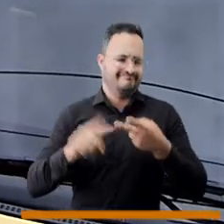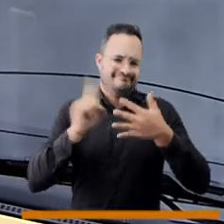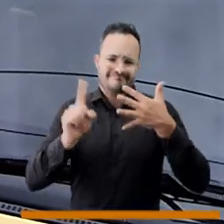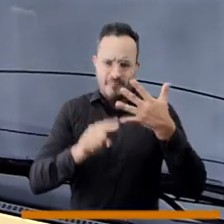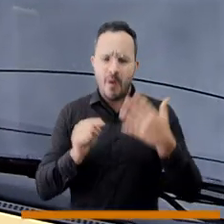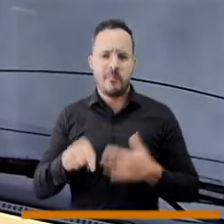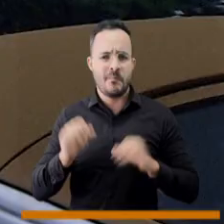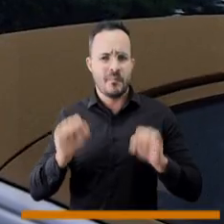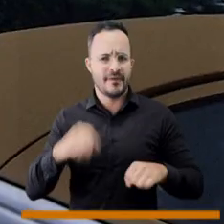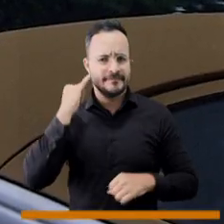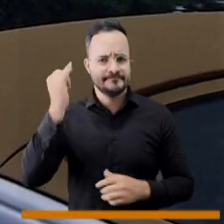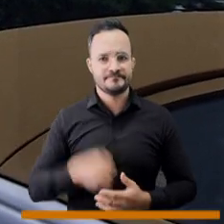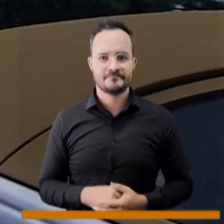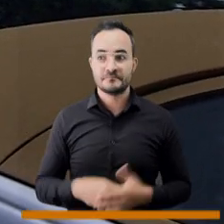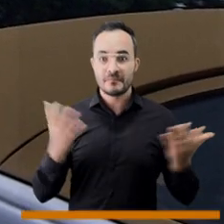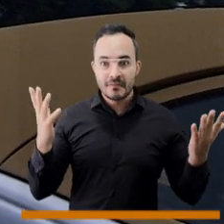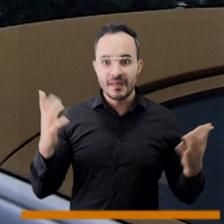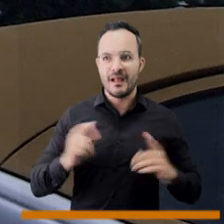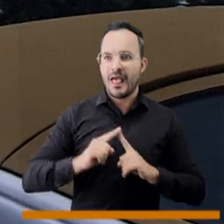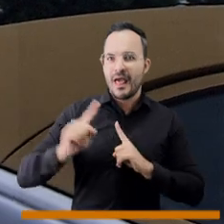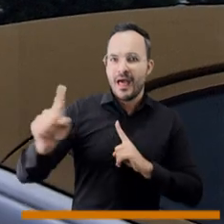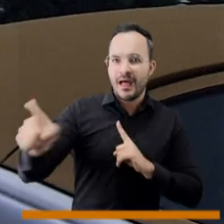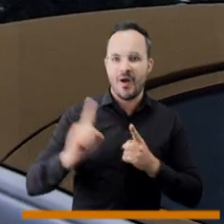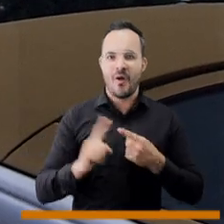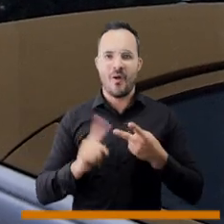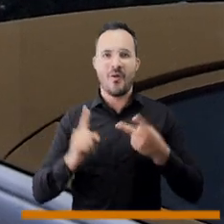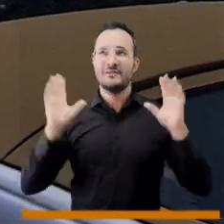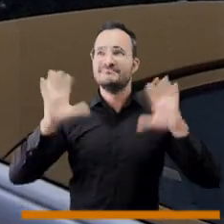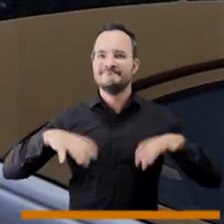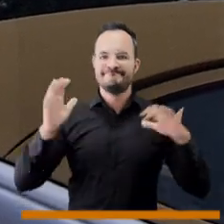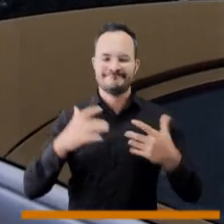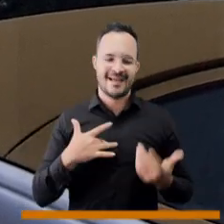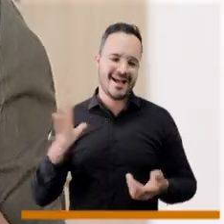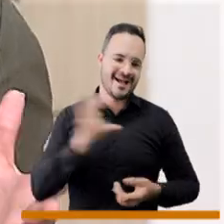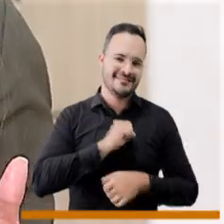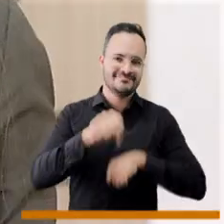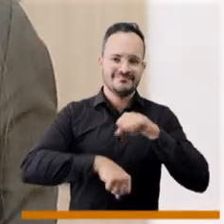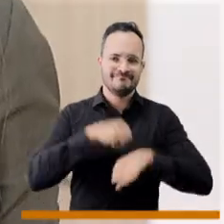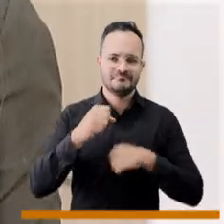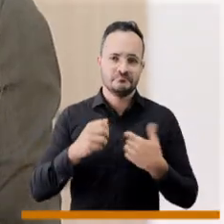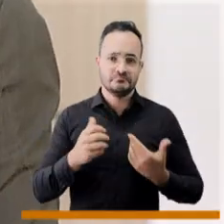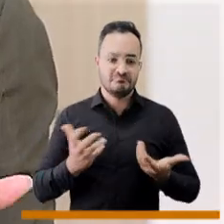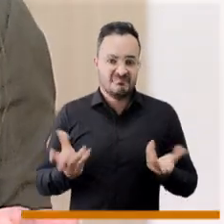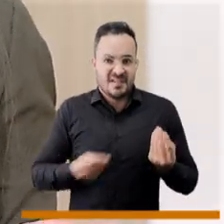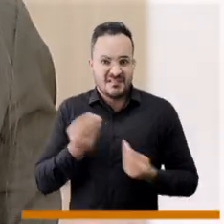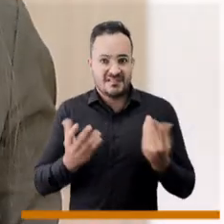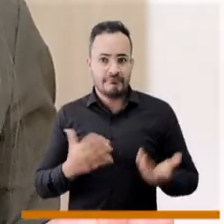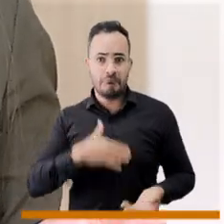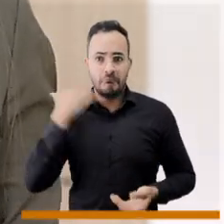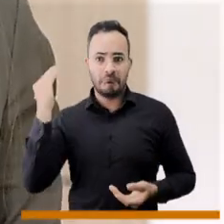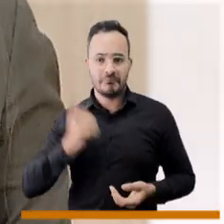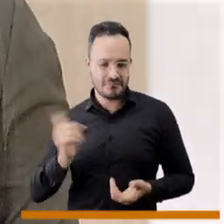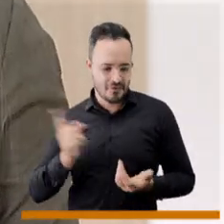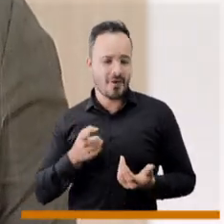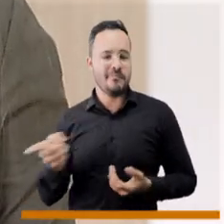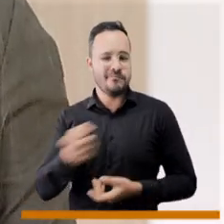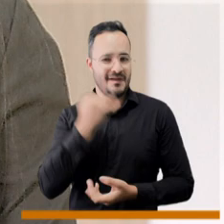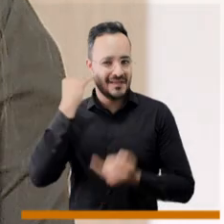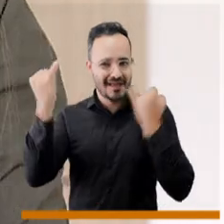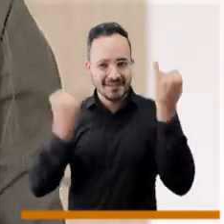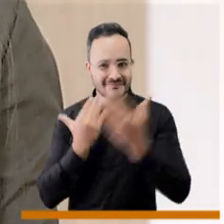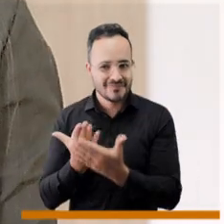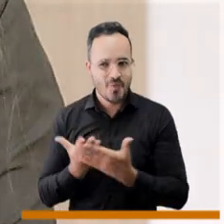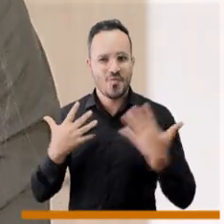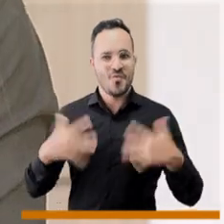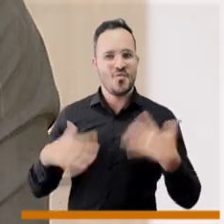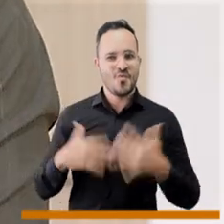de pagos para que puedan adquirir el servicio. Para recorridos largos, para un desvare o que el clima no nos deje disfrutar de nuestra bici,